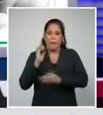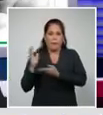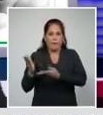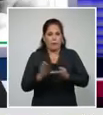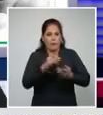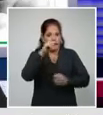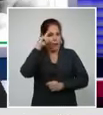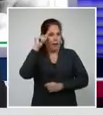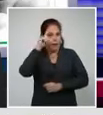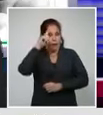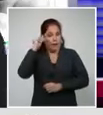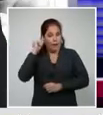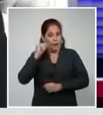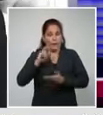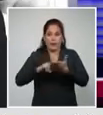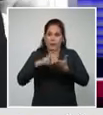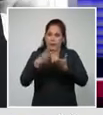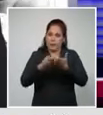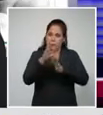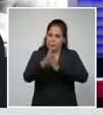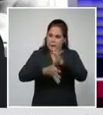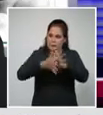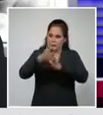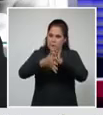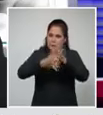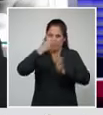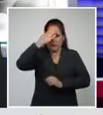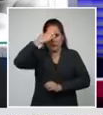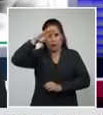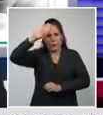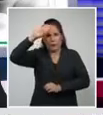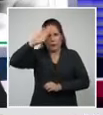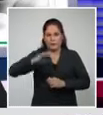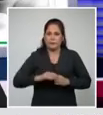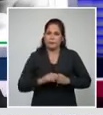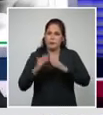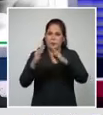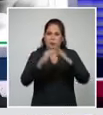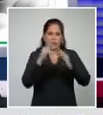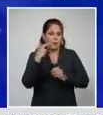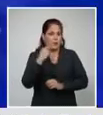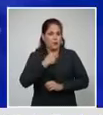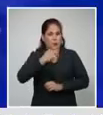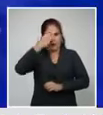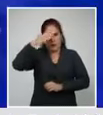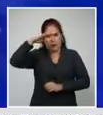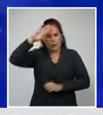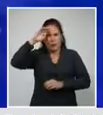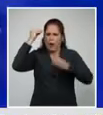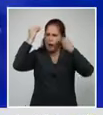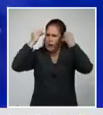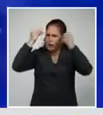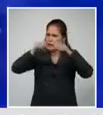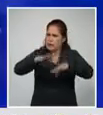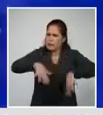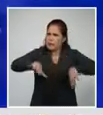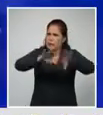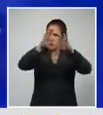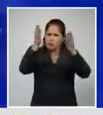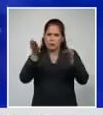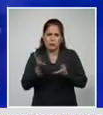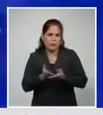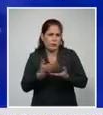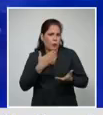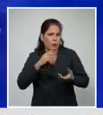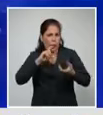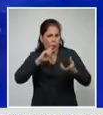Coto, nuestra intérprete en lengua de señas para la comunidad sorda de Cuba. Rápidamente analicemos la situación internacional que sigue compleja. No